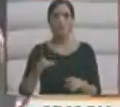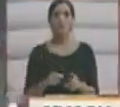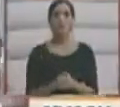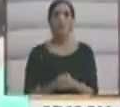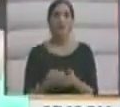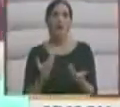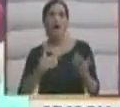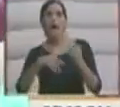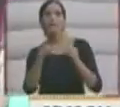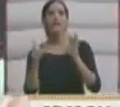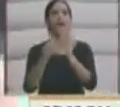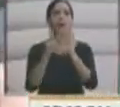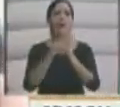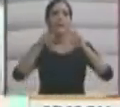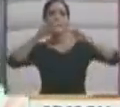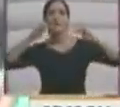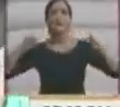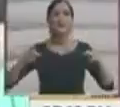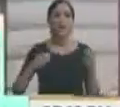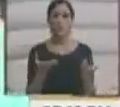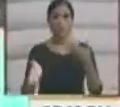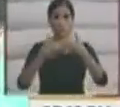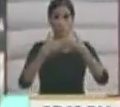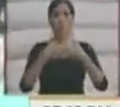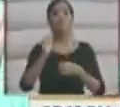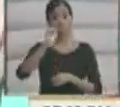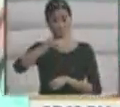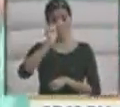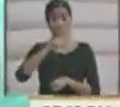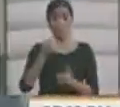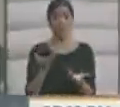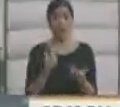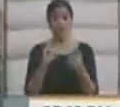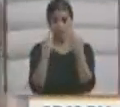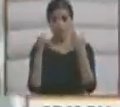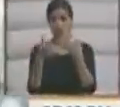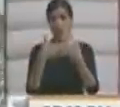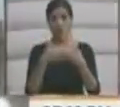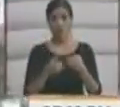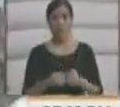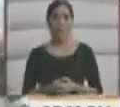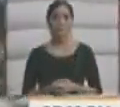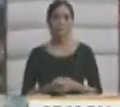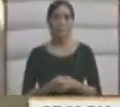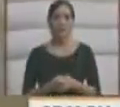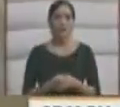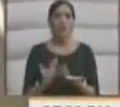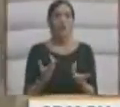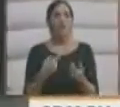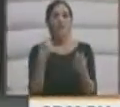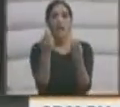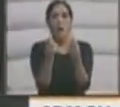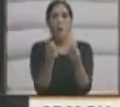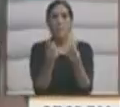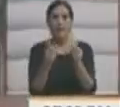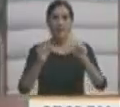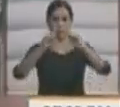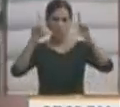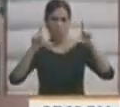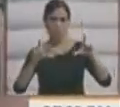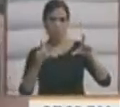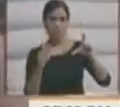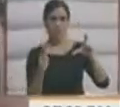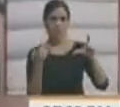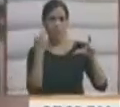ahí revisando los negocios y automáticamente cerraron. Claro, por eso fue que ellos cerraron. Tienen los precios en el artículo, sino que tienes